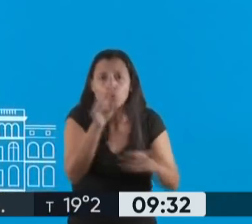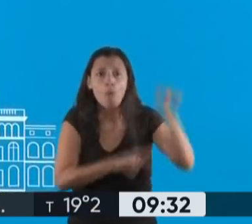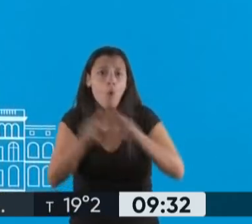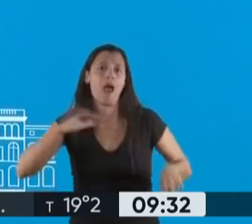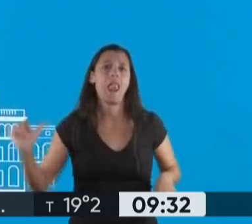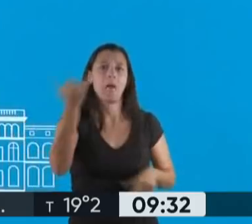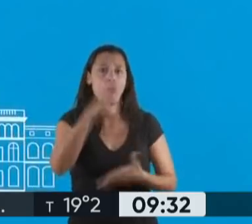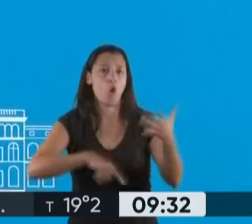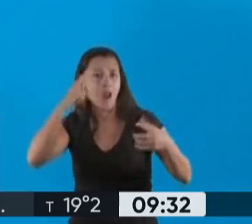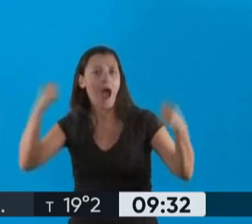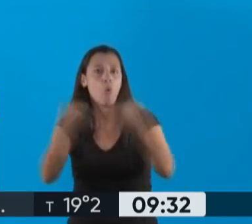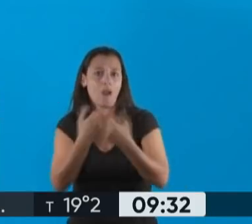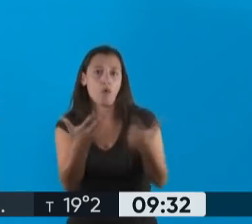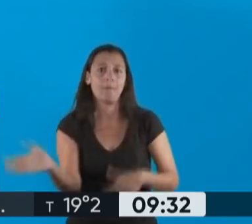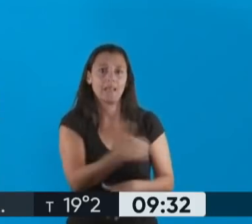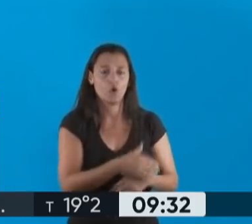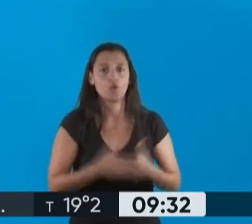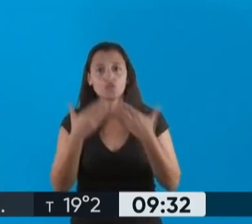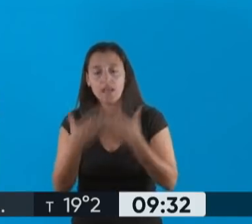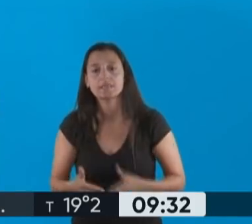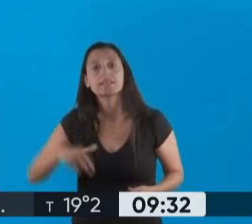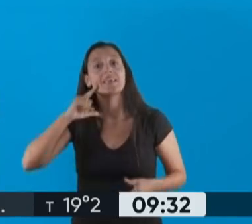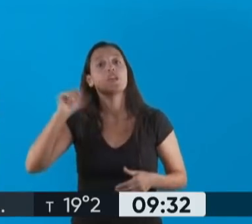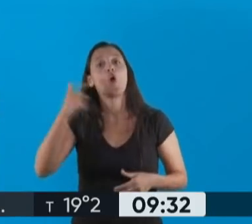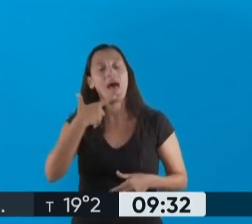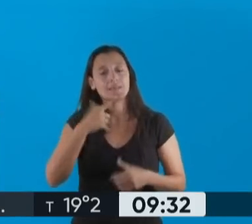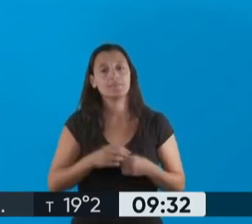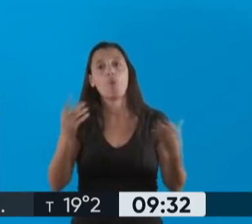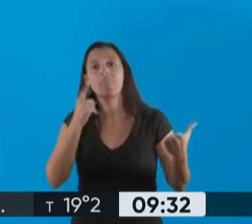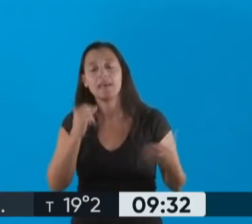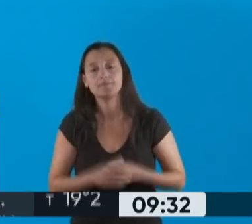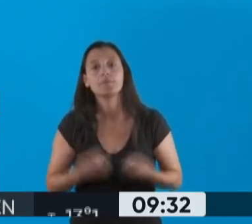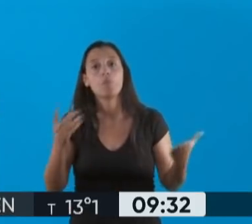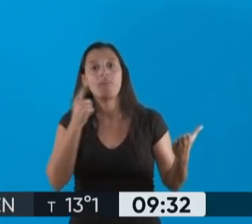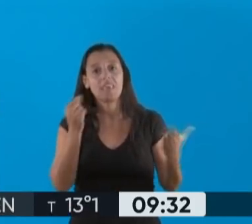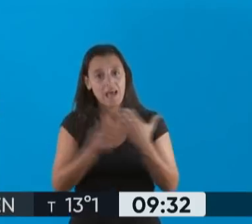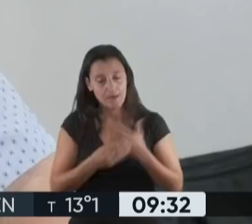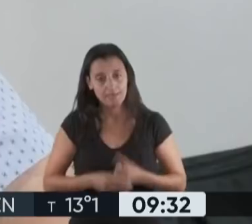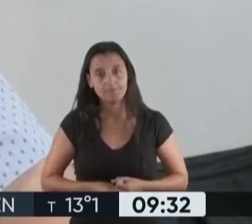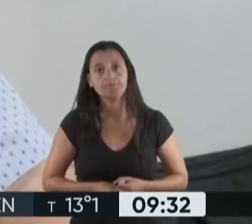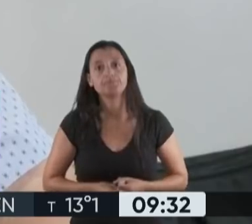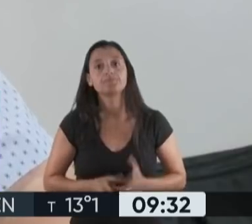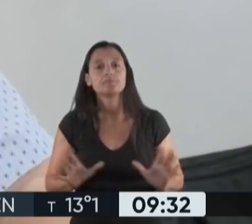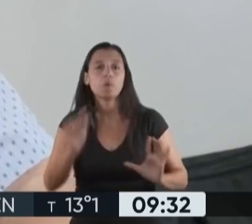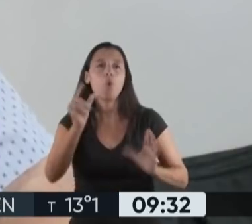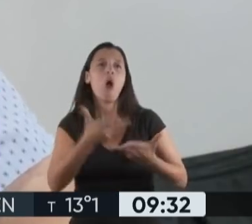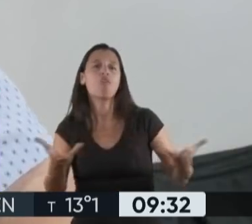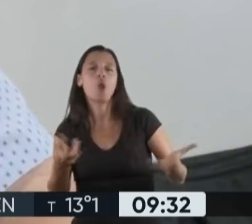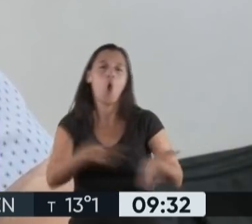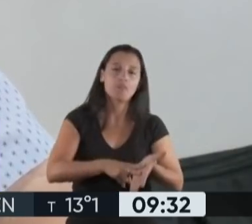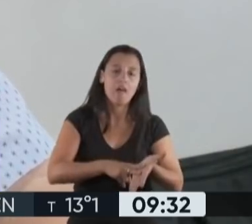dando. Gracias. Nicolás Gallardo. Hola, Nicolás, buen día. Portavoz, ¿qué tal? Buenos días. Será aburrido, voy a